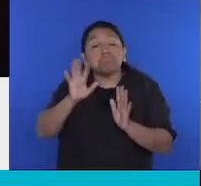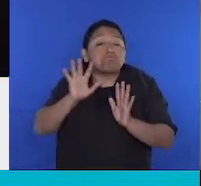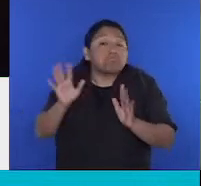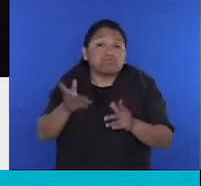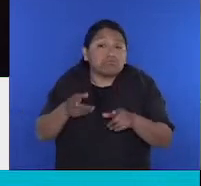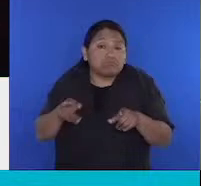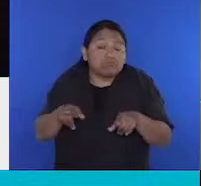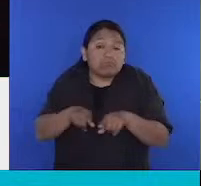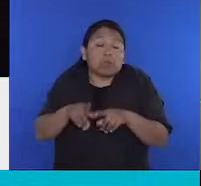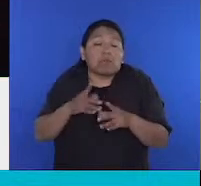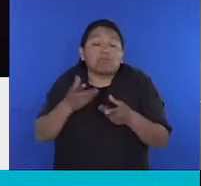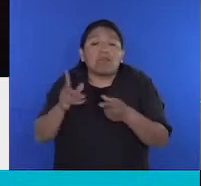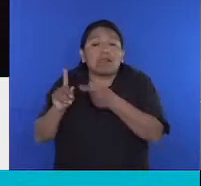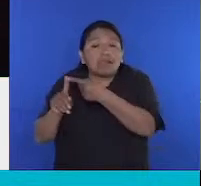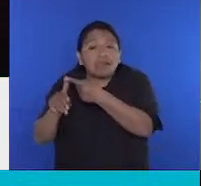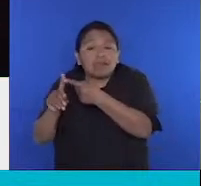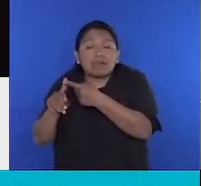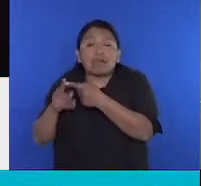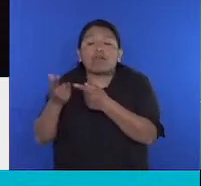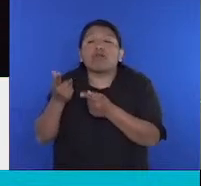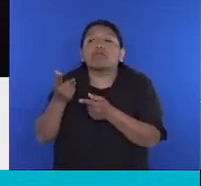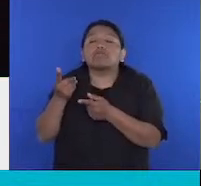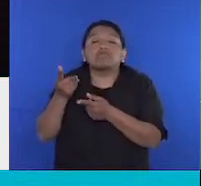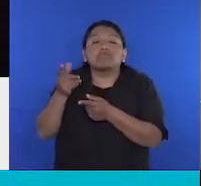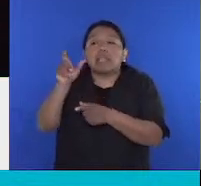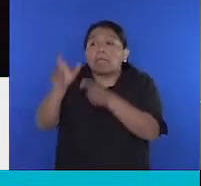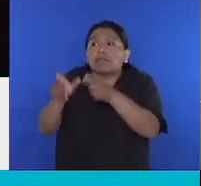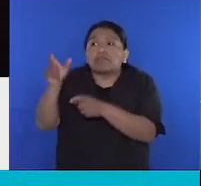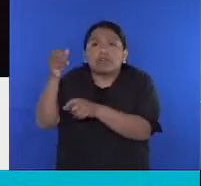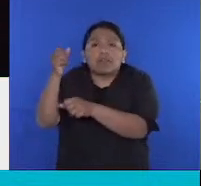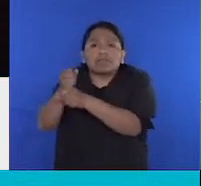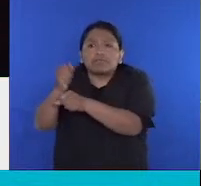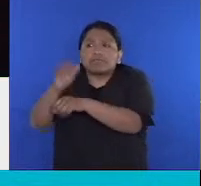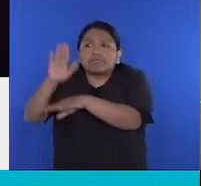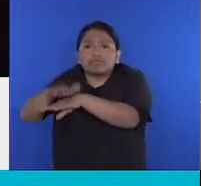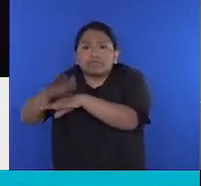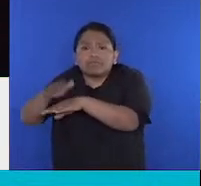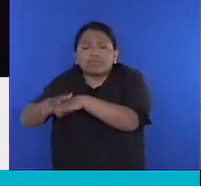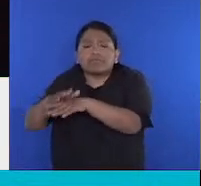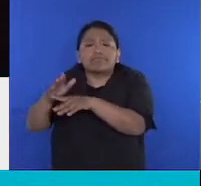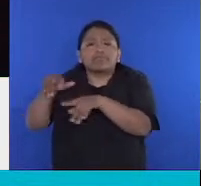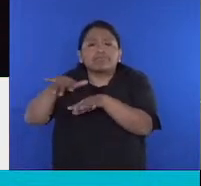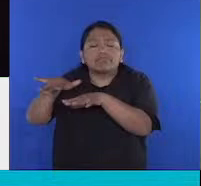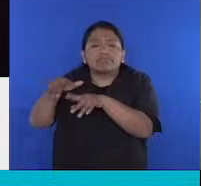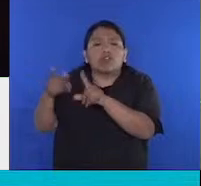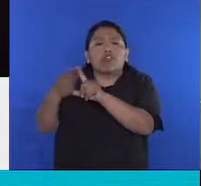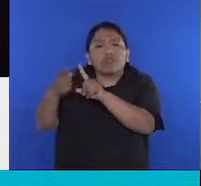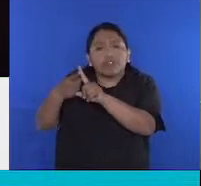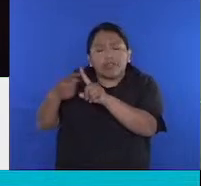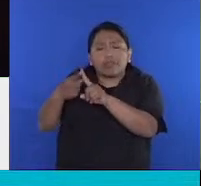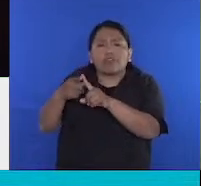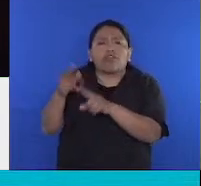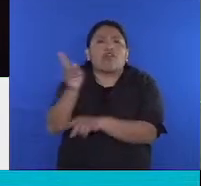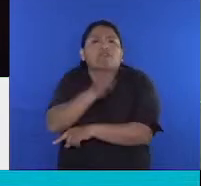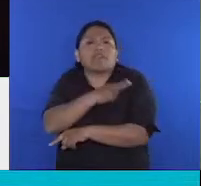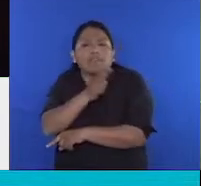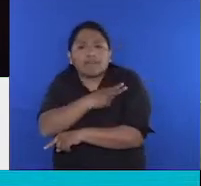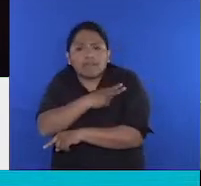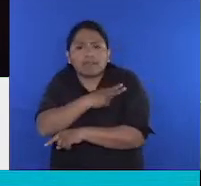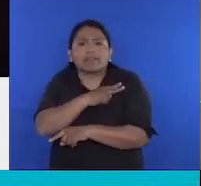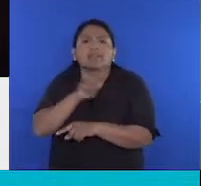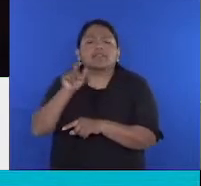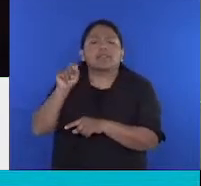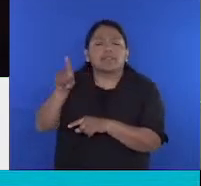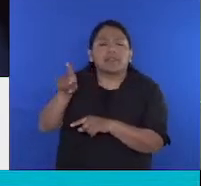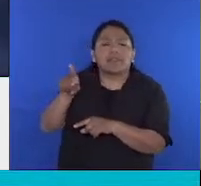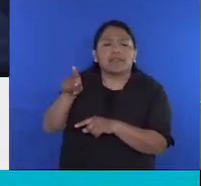los protagonistas de la tarea. Tomamos contacto con jefes de directores de